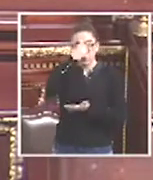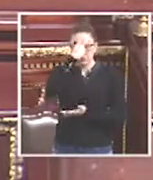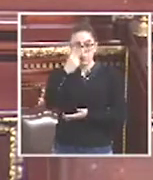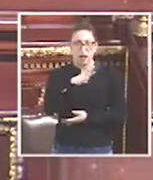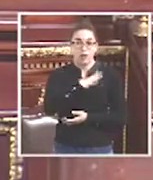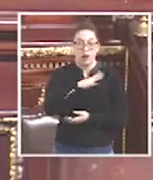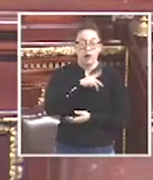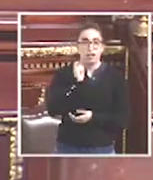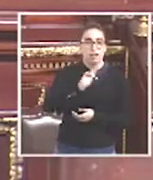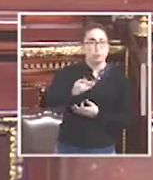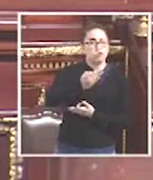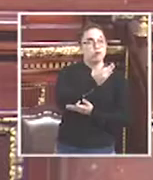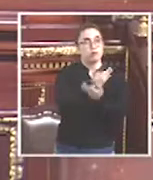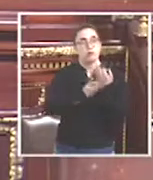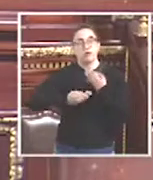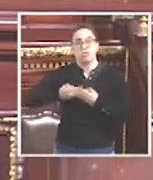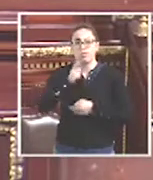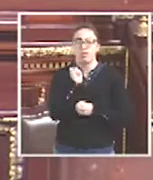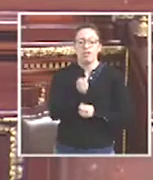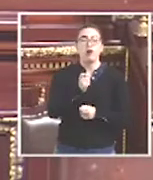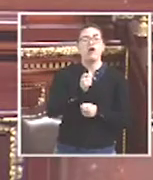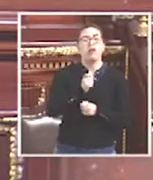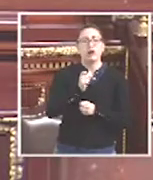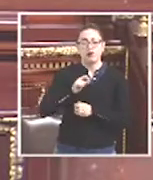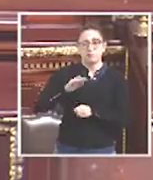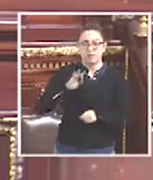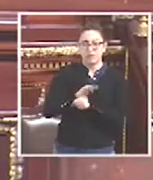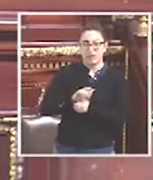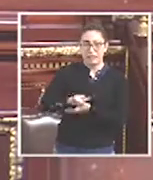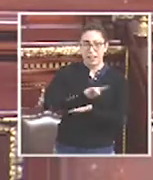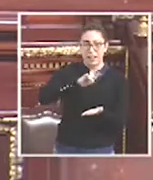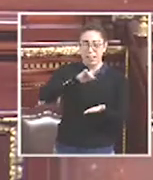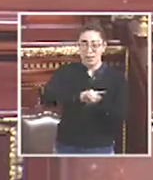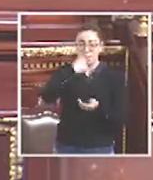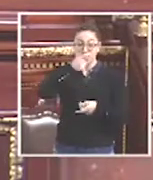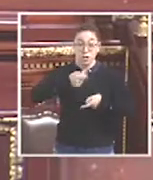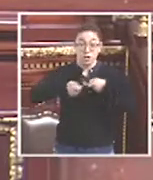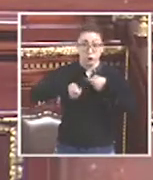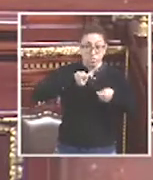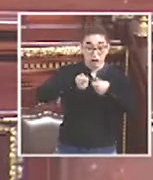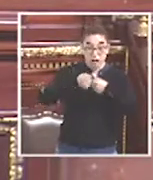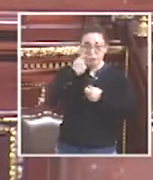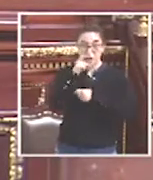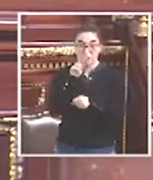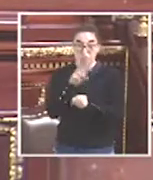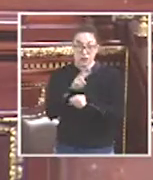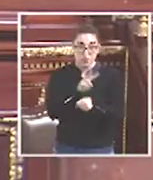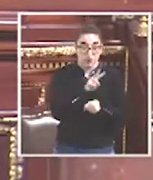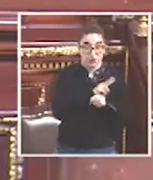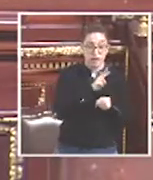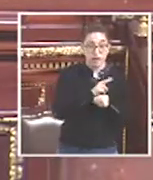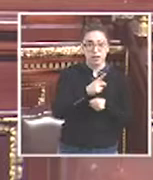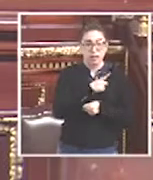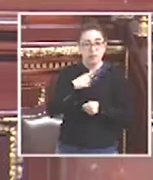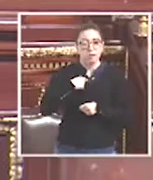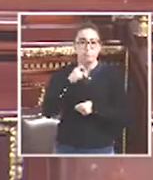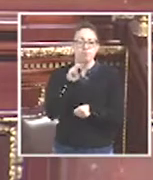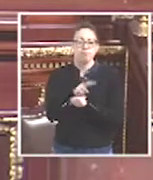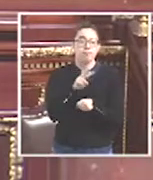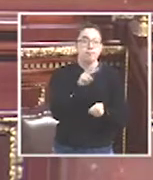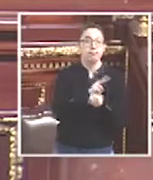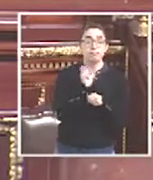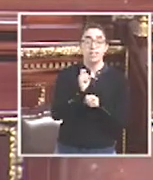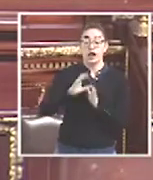los instrumentos de control constitucional que van a garantizar que la